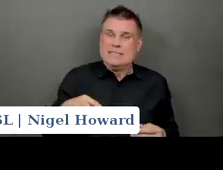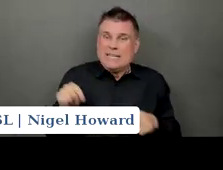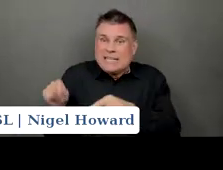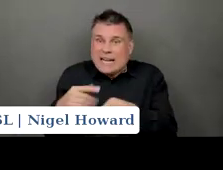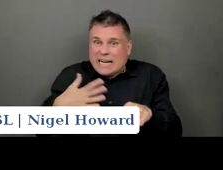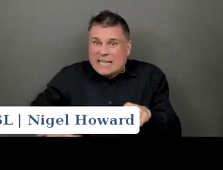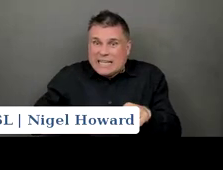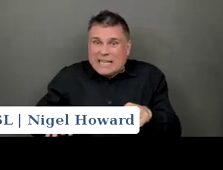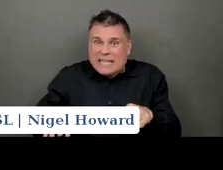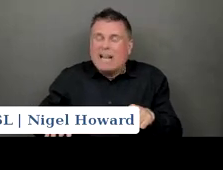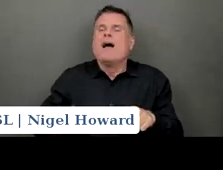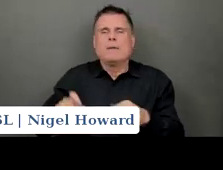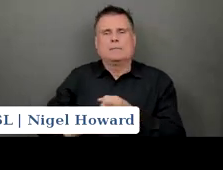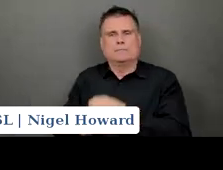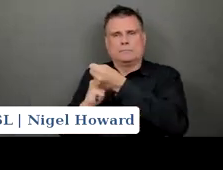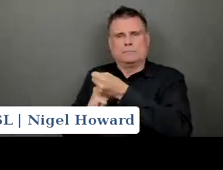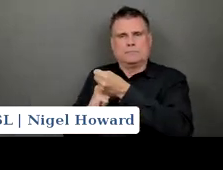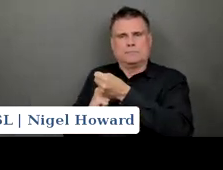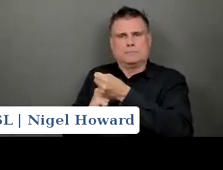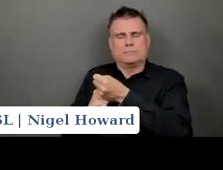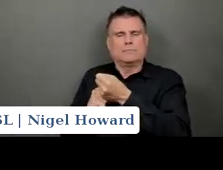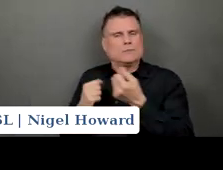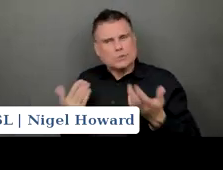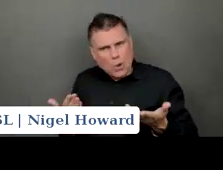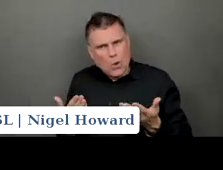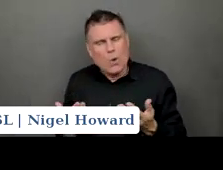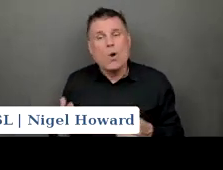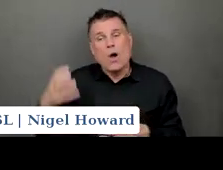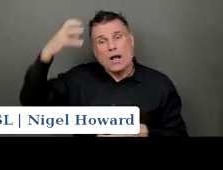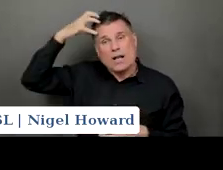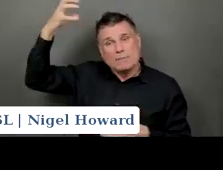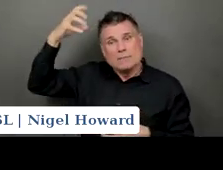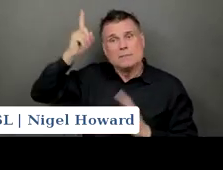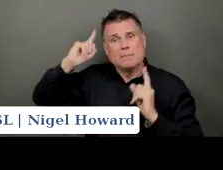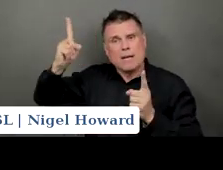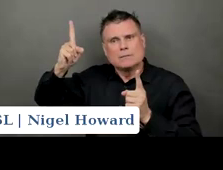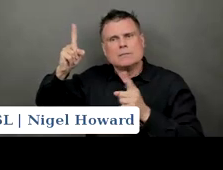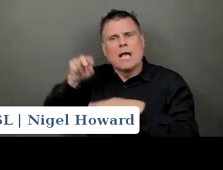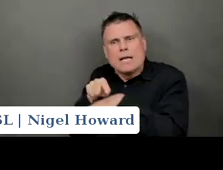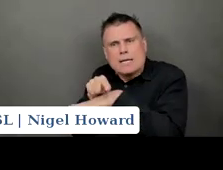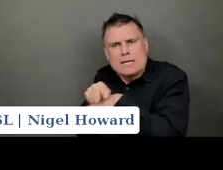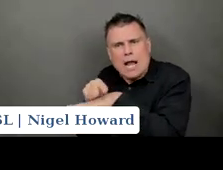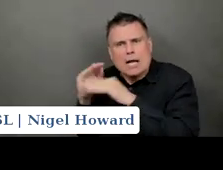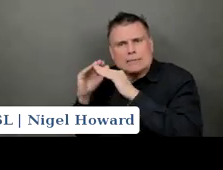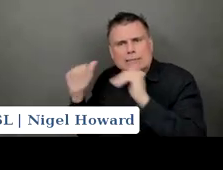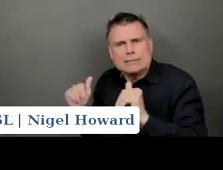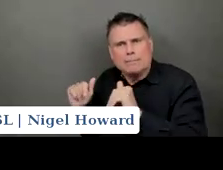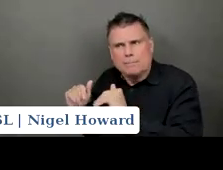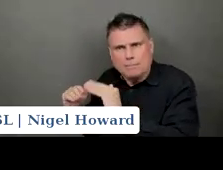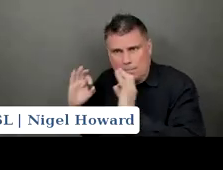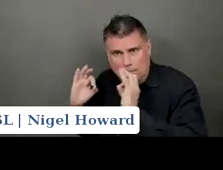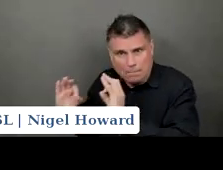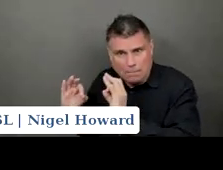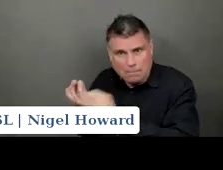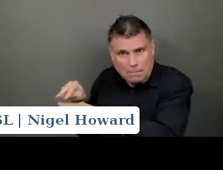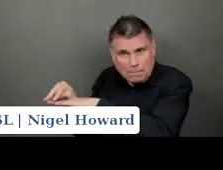buenos profesionales formados en cuidados, y que esta transformación del cuidado no remunerado hacia el cuidado remunerado